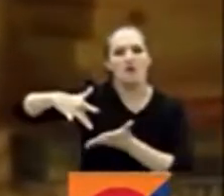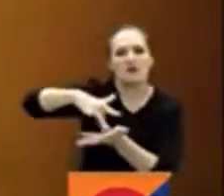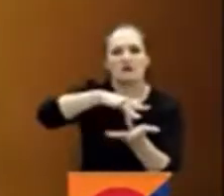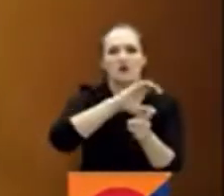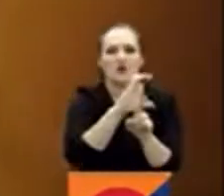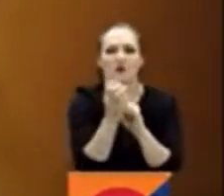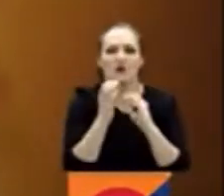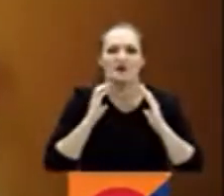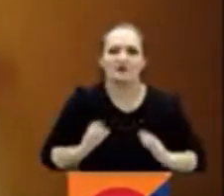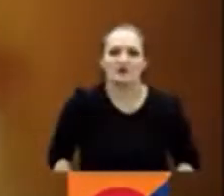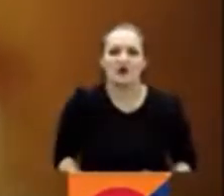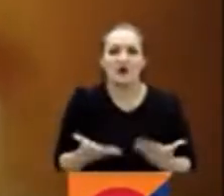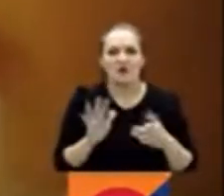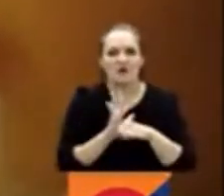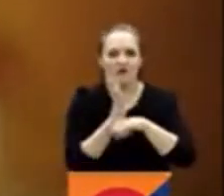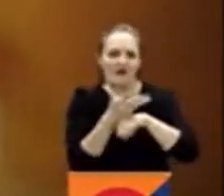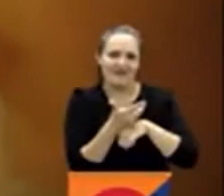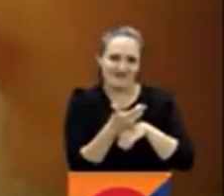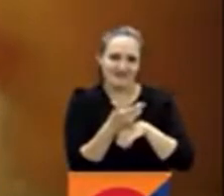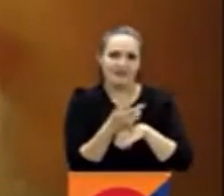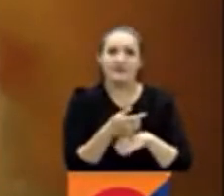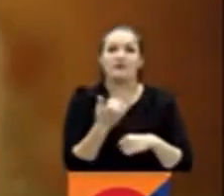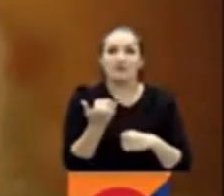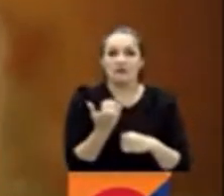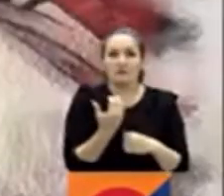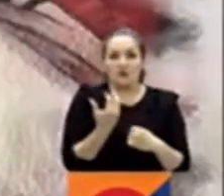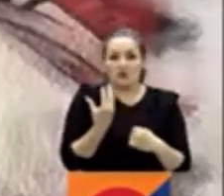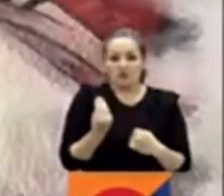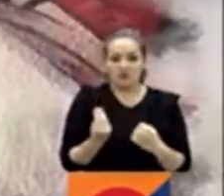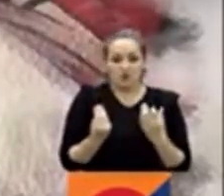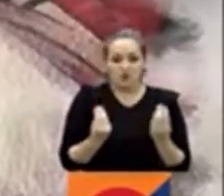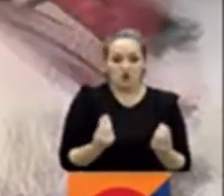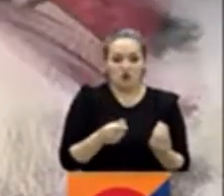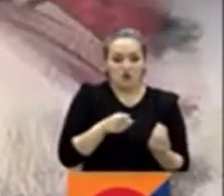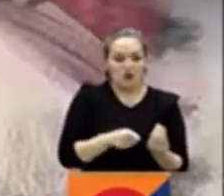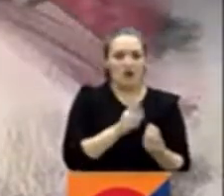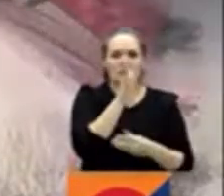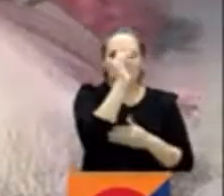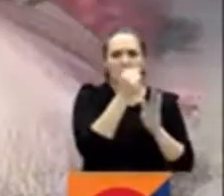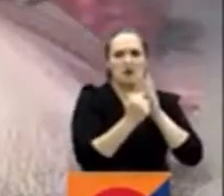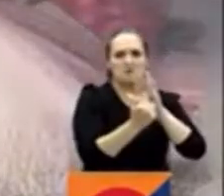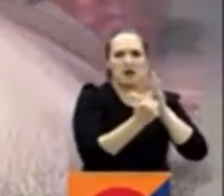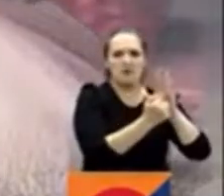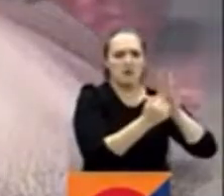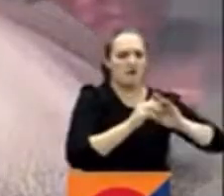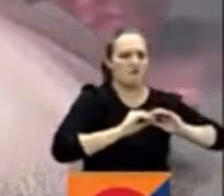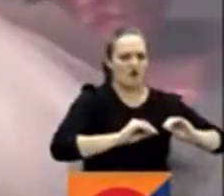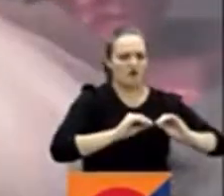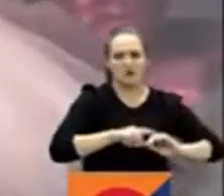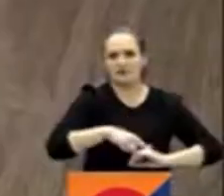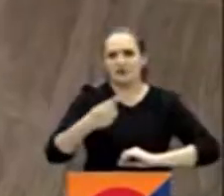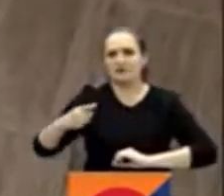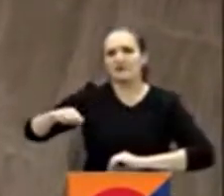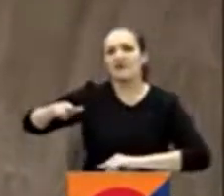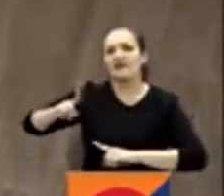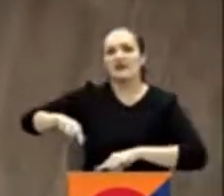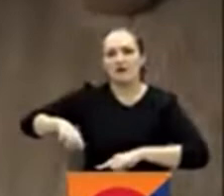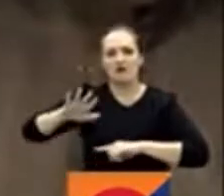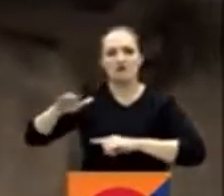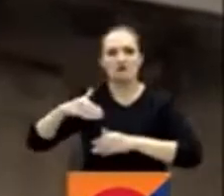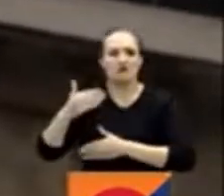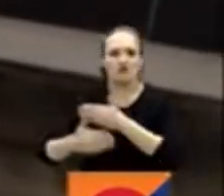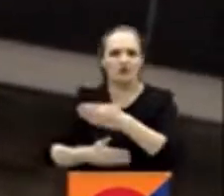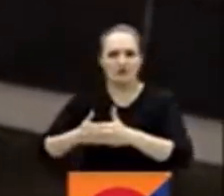Cultura Ciudadana a través del arte, la cual estará dividida en dos sesiones: exhibición, circulación y formación, y el quinto, Bacatá Lab.